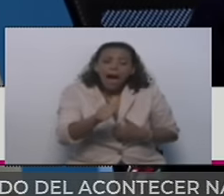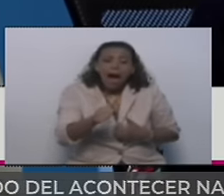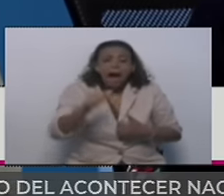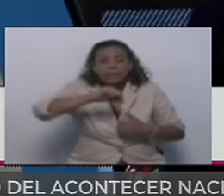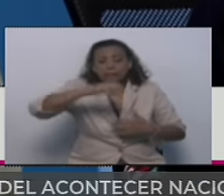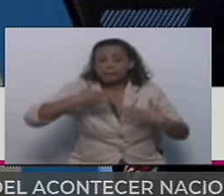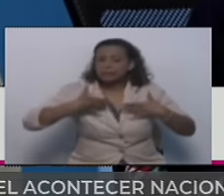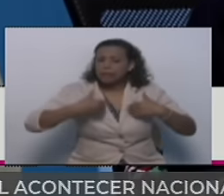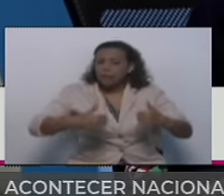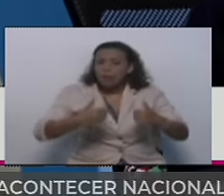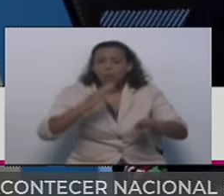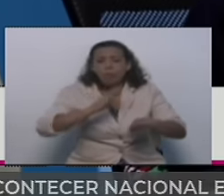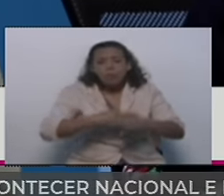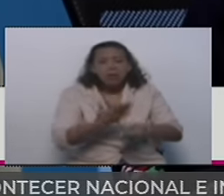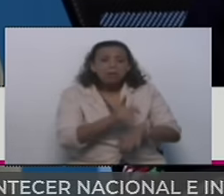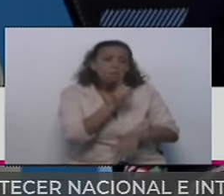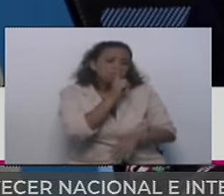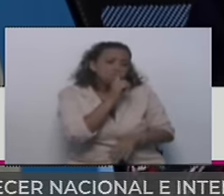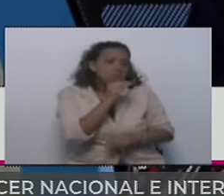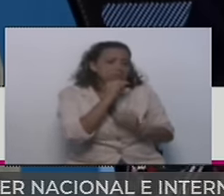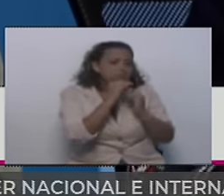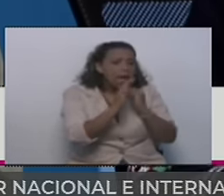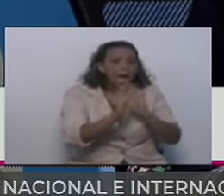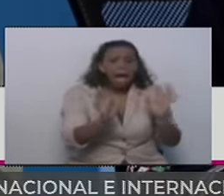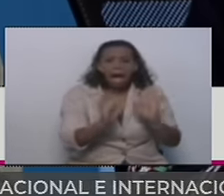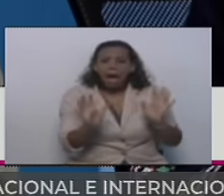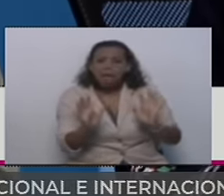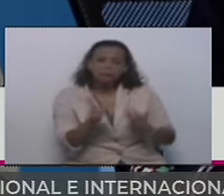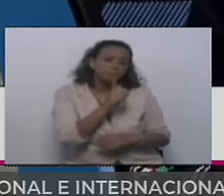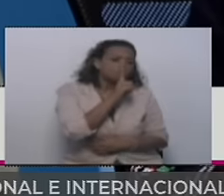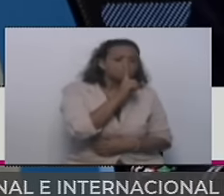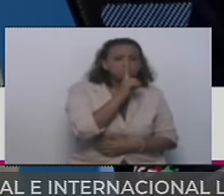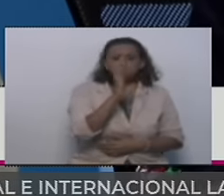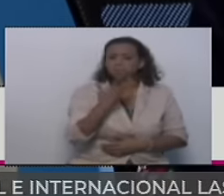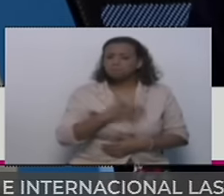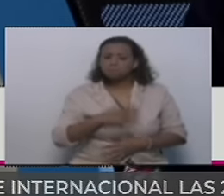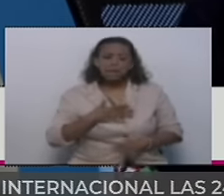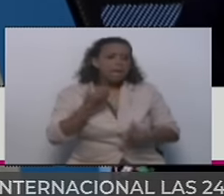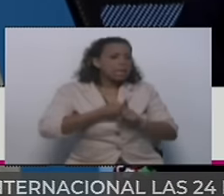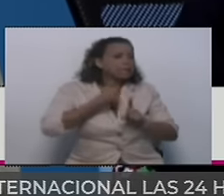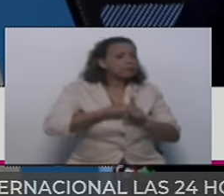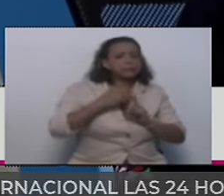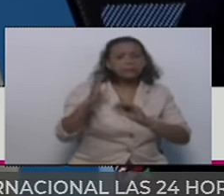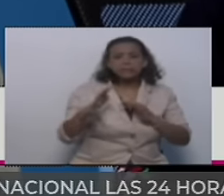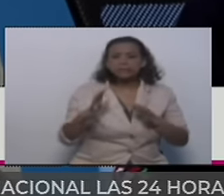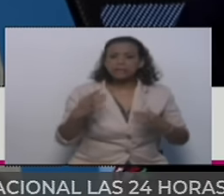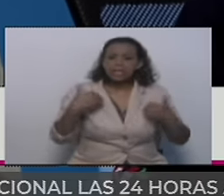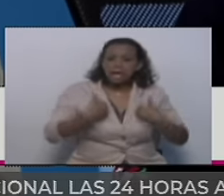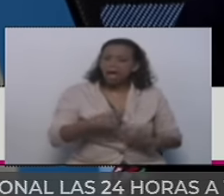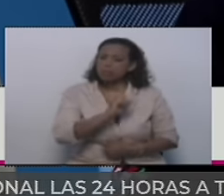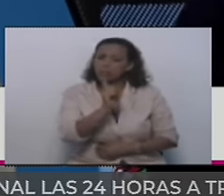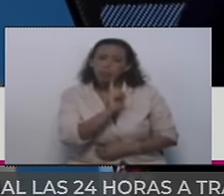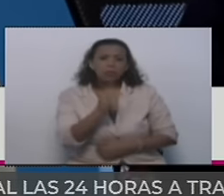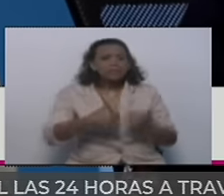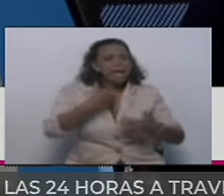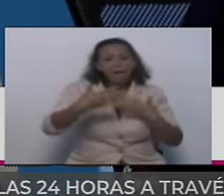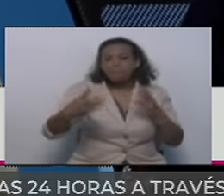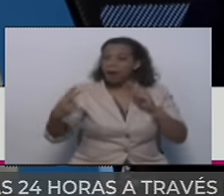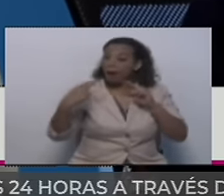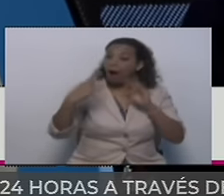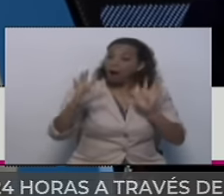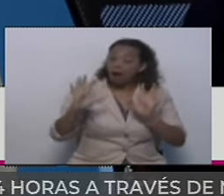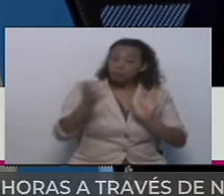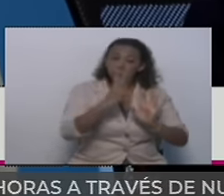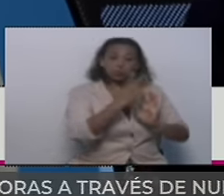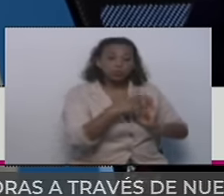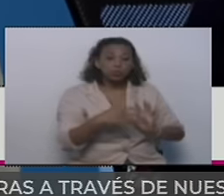salud, porque mi madre siempre fue una mujer guerrera, incansable. Todo el que la conocía,